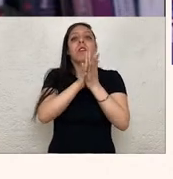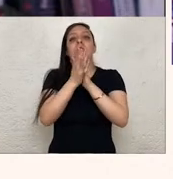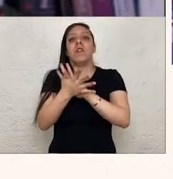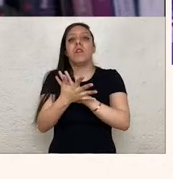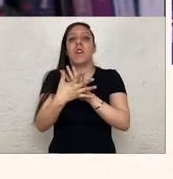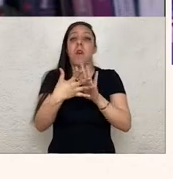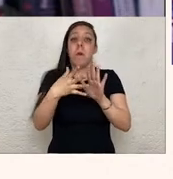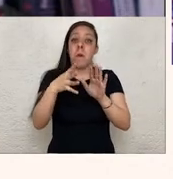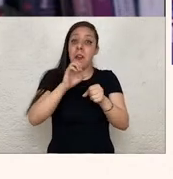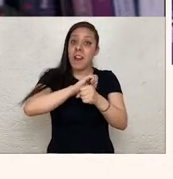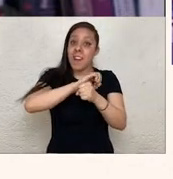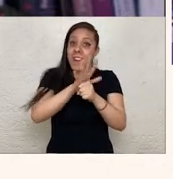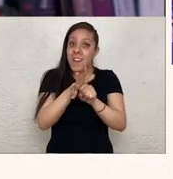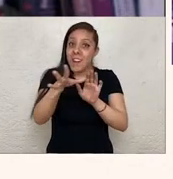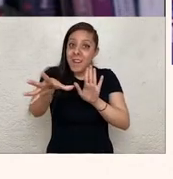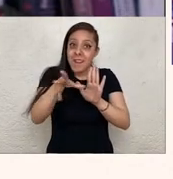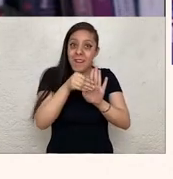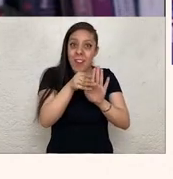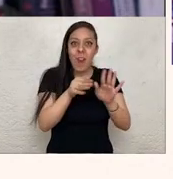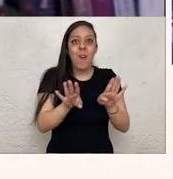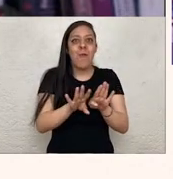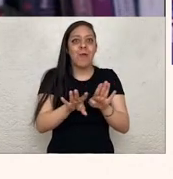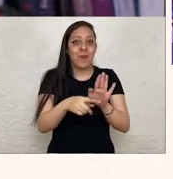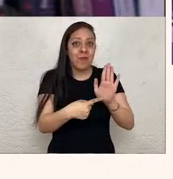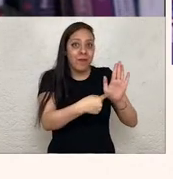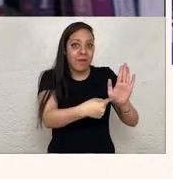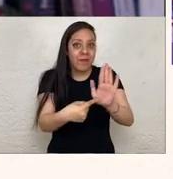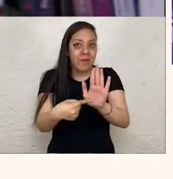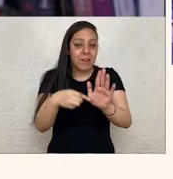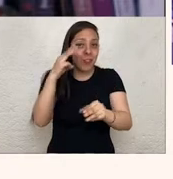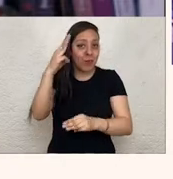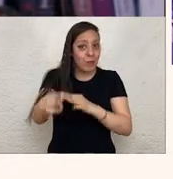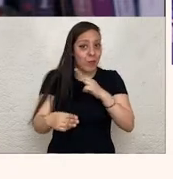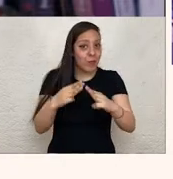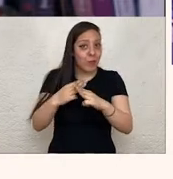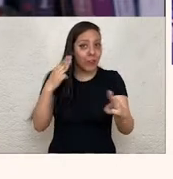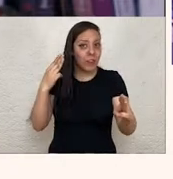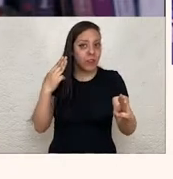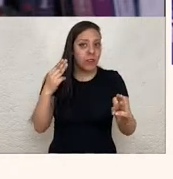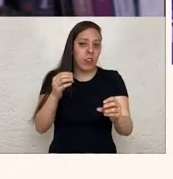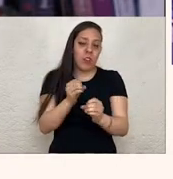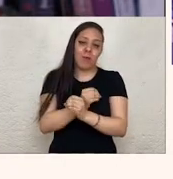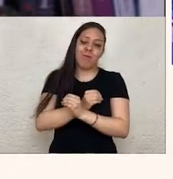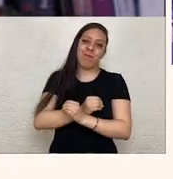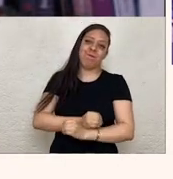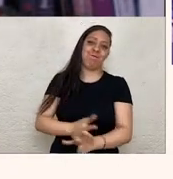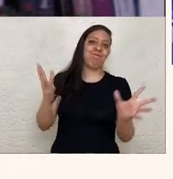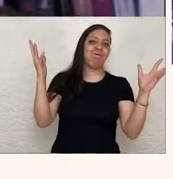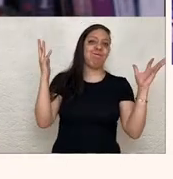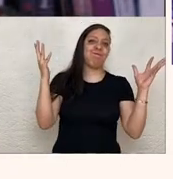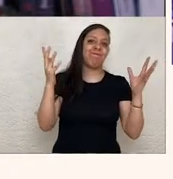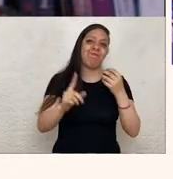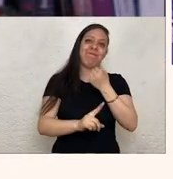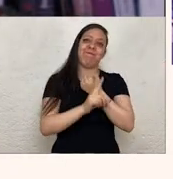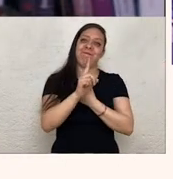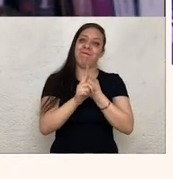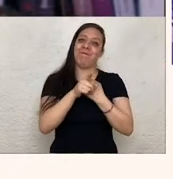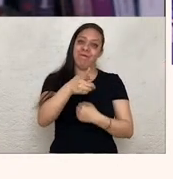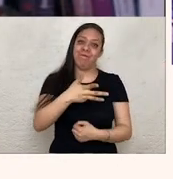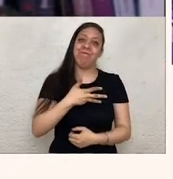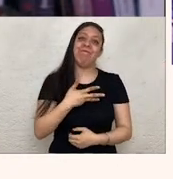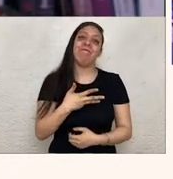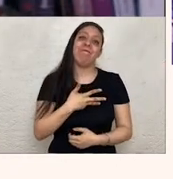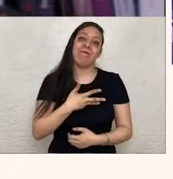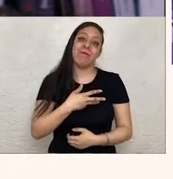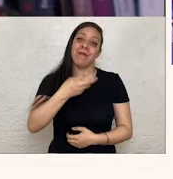síntoma, ¿no? Nos devela cómo nuestro habitar el mundo está haciendo crisis, ¿no? Y